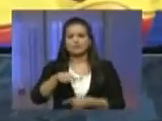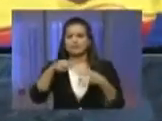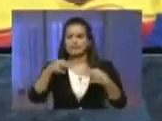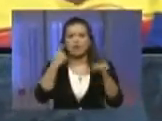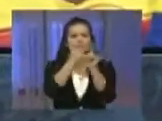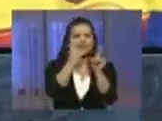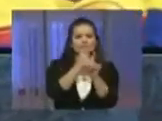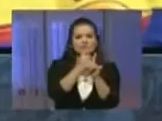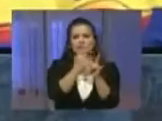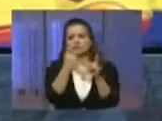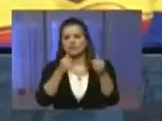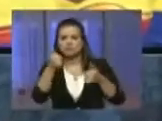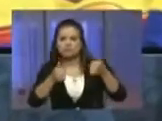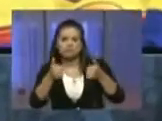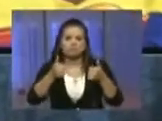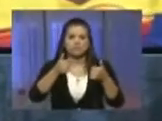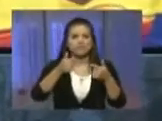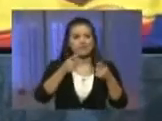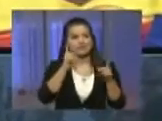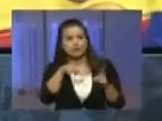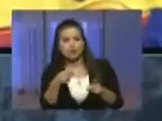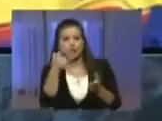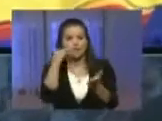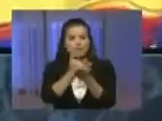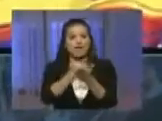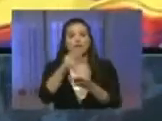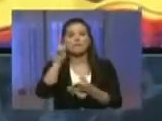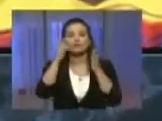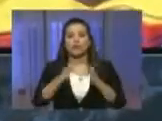y semifinales con nuestros atletas